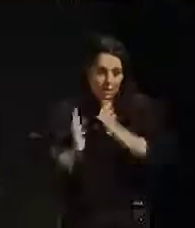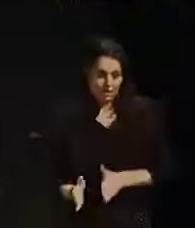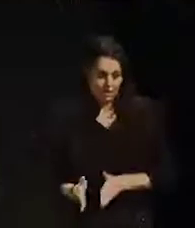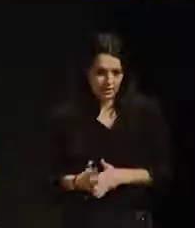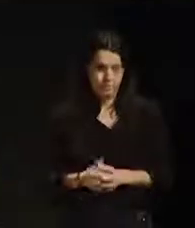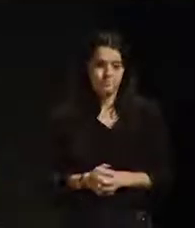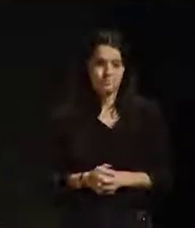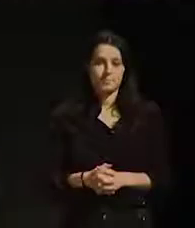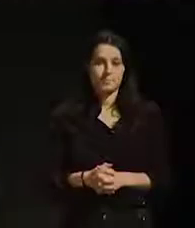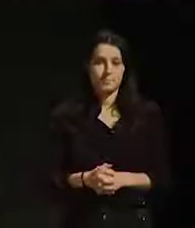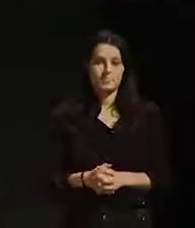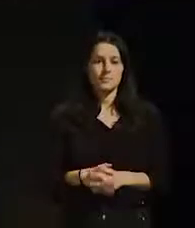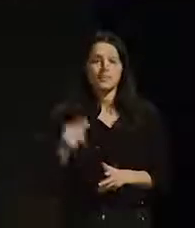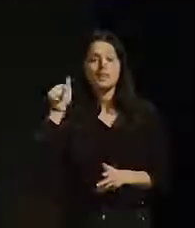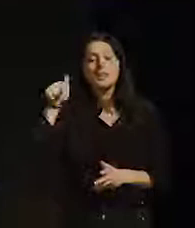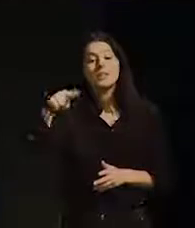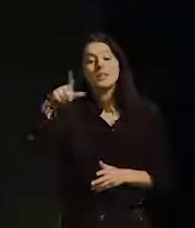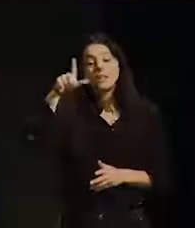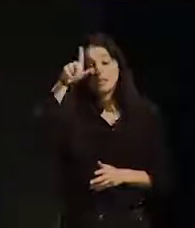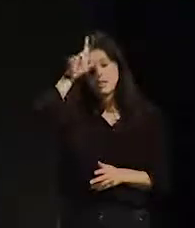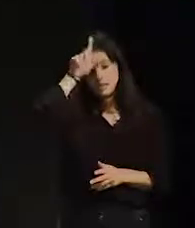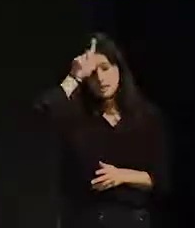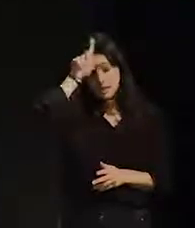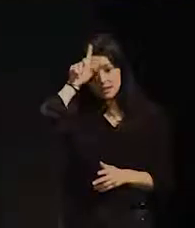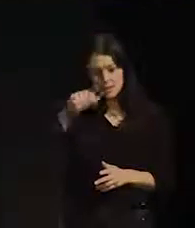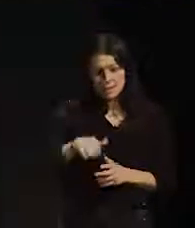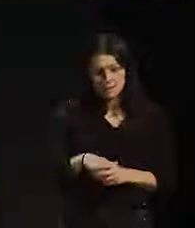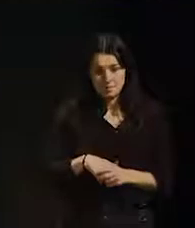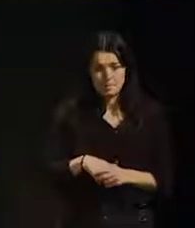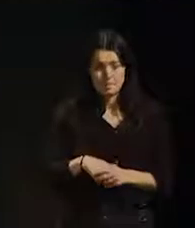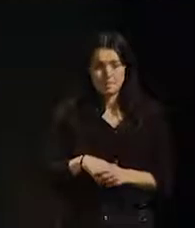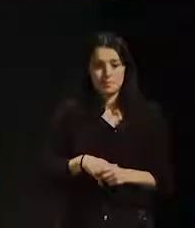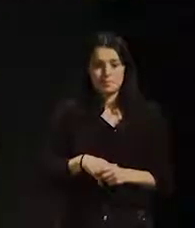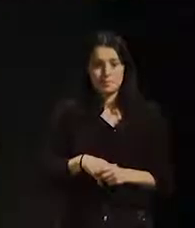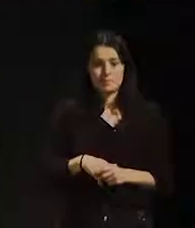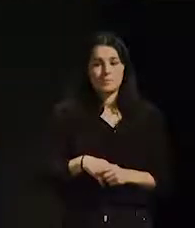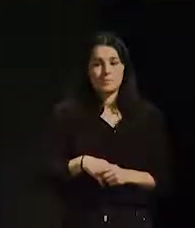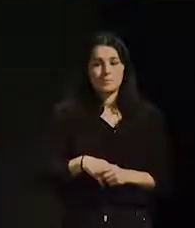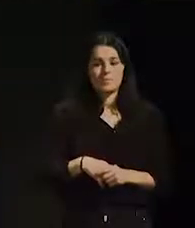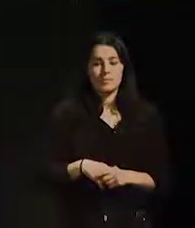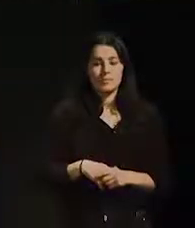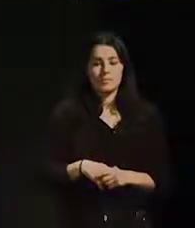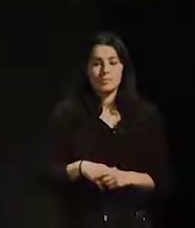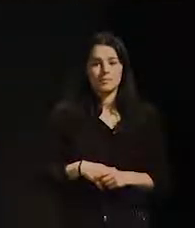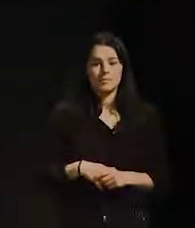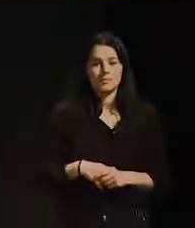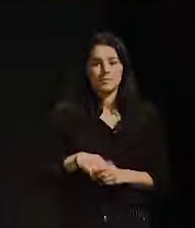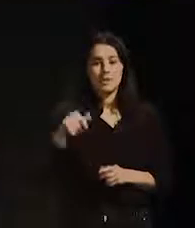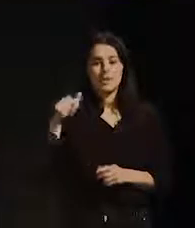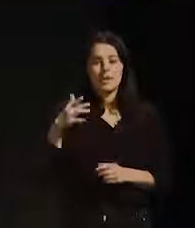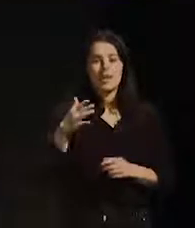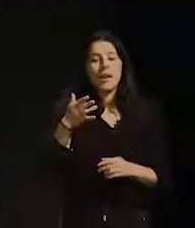Eso, Alemania socialista. Claro, la RDA. Porque había un